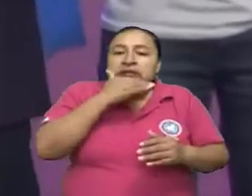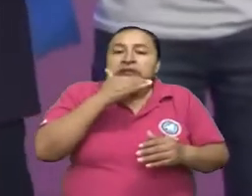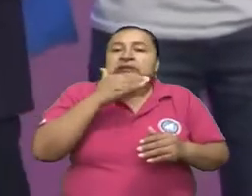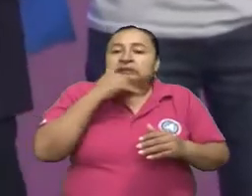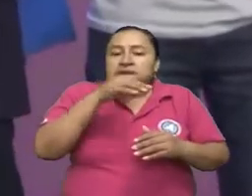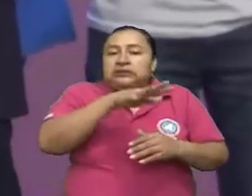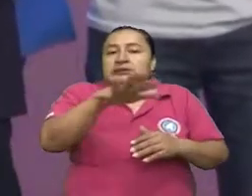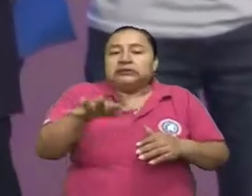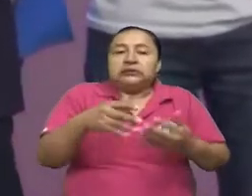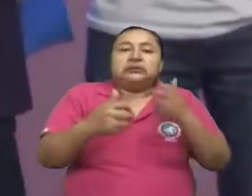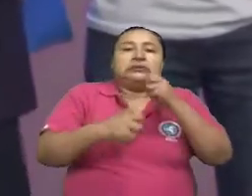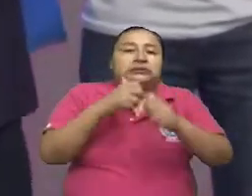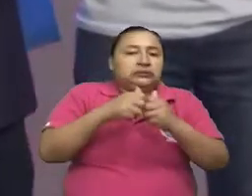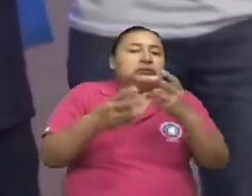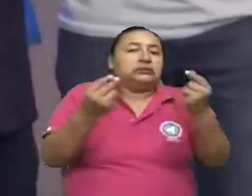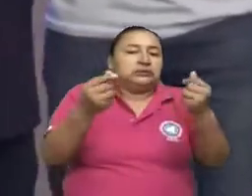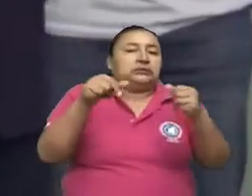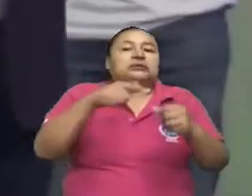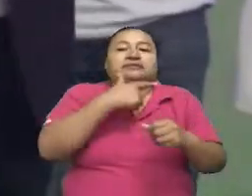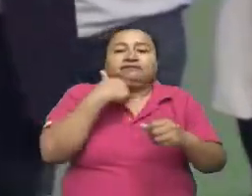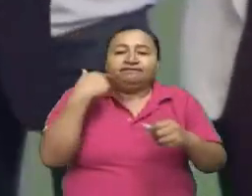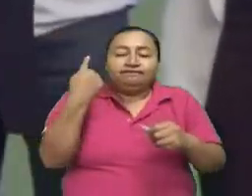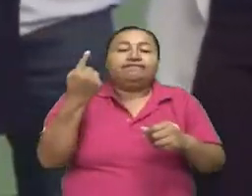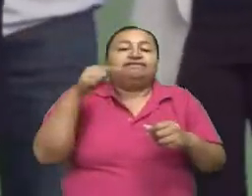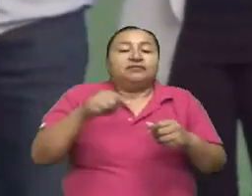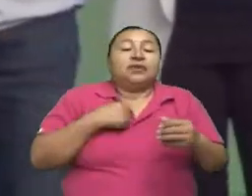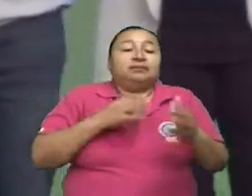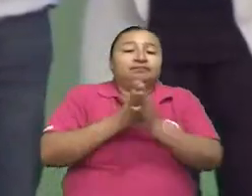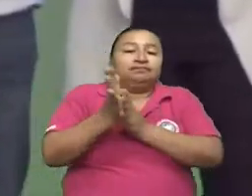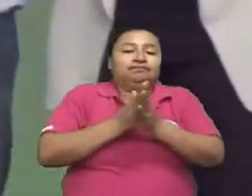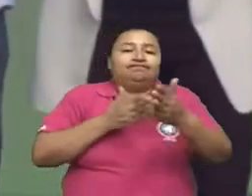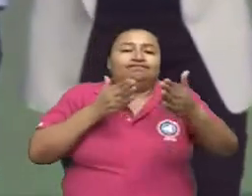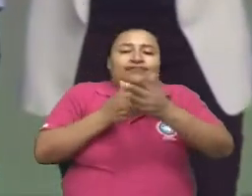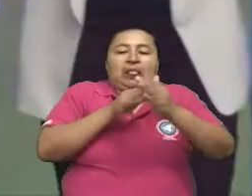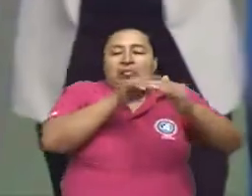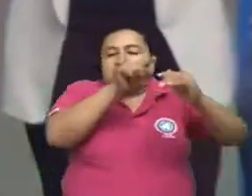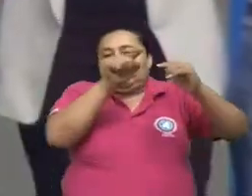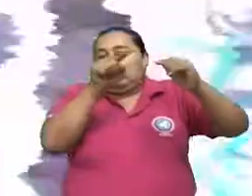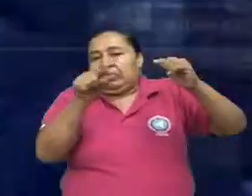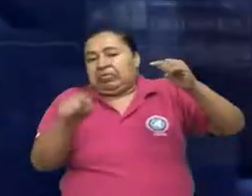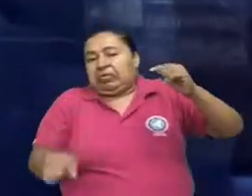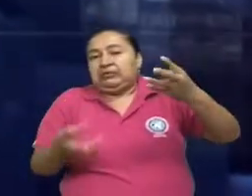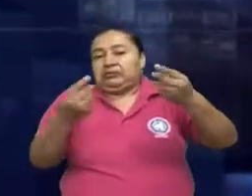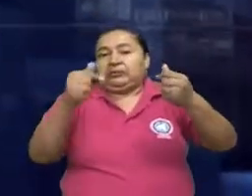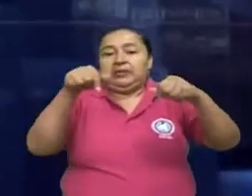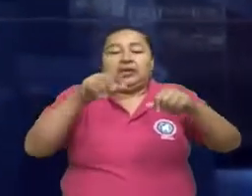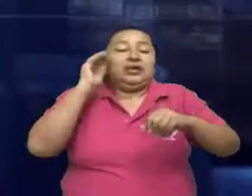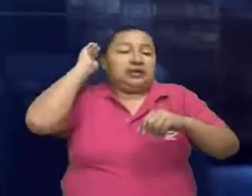de crisis económica, donde su principal reto será detener el declive de la economía en el país.